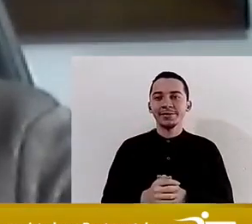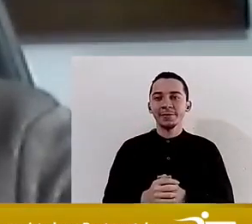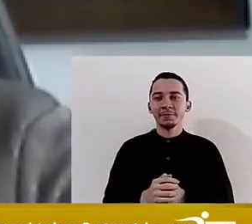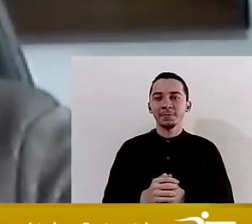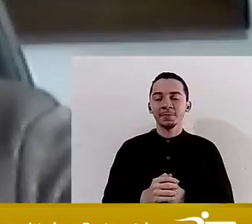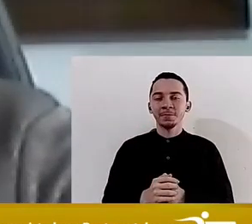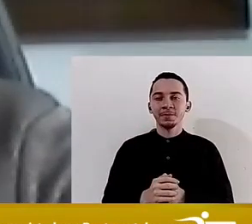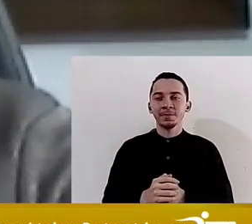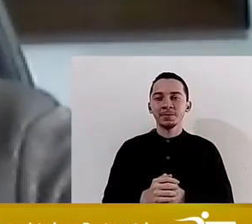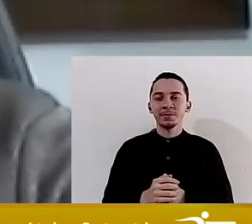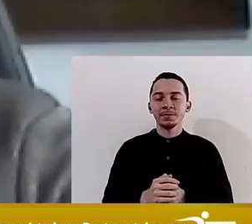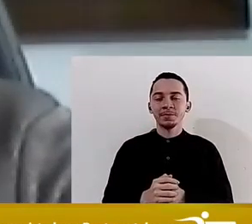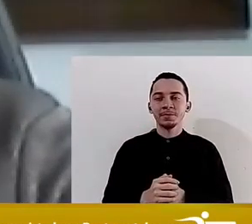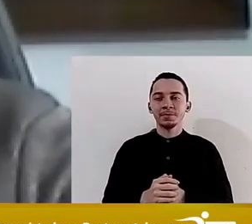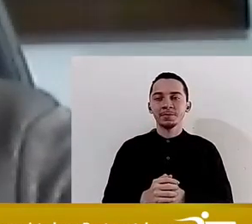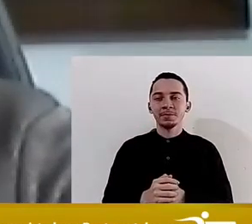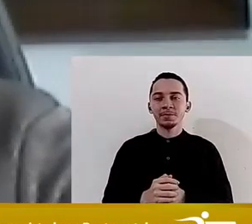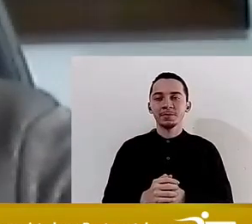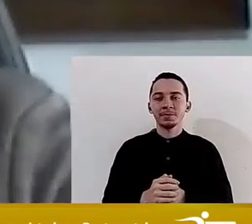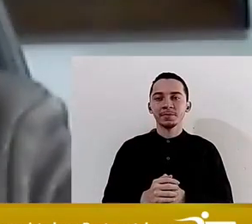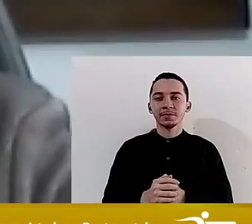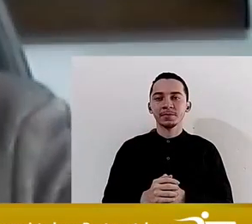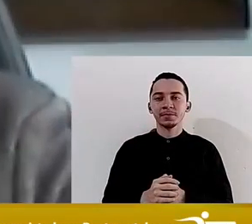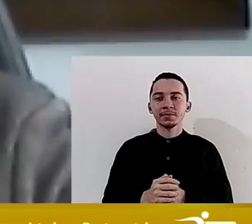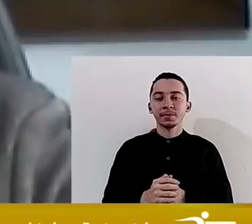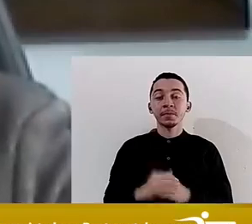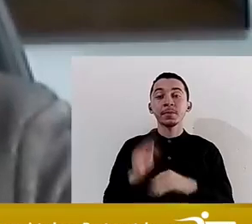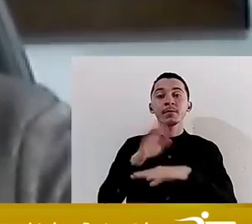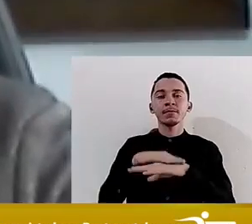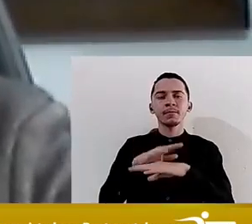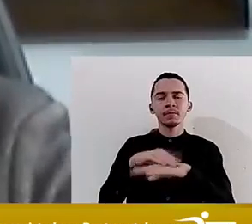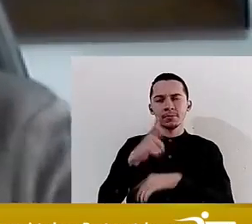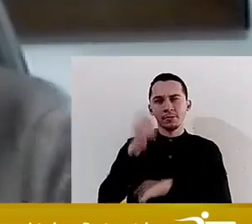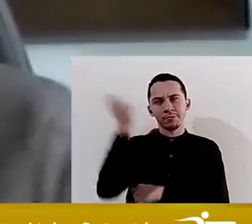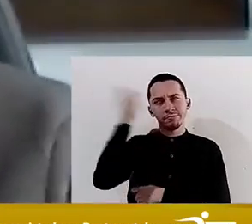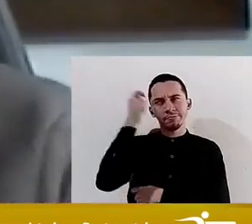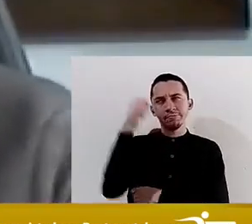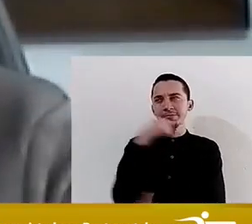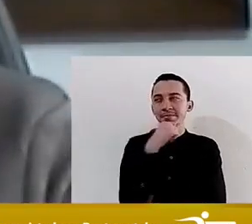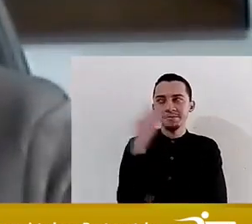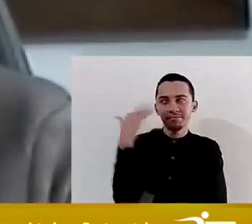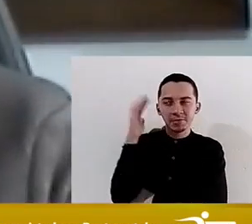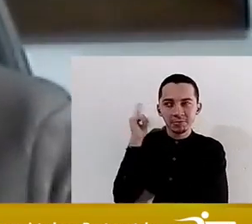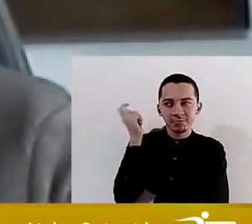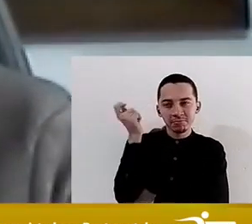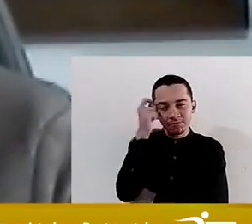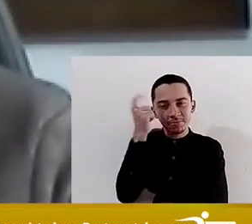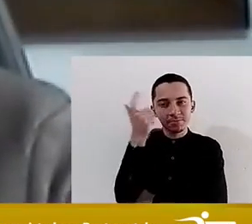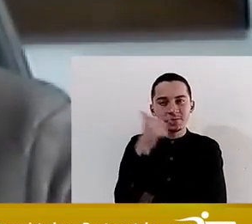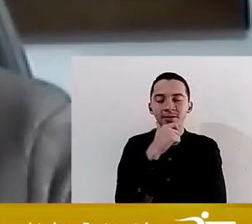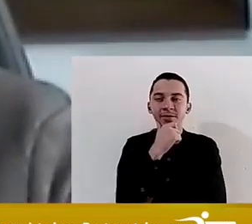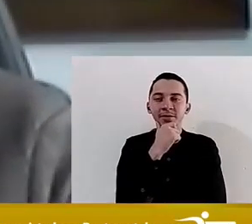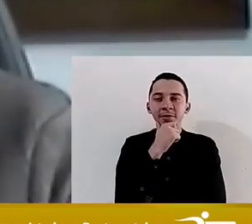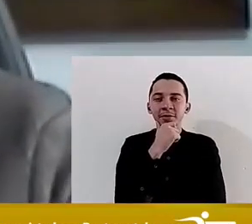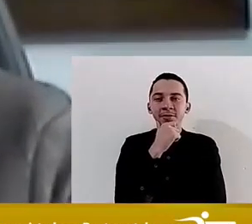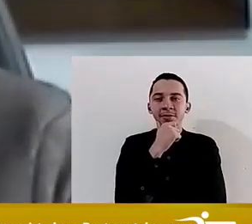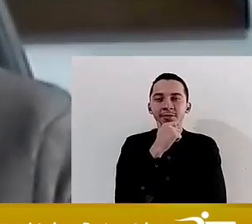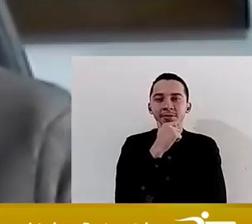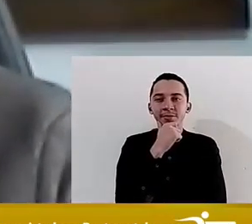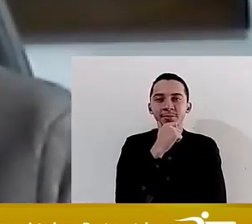Bendito sea el Señor. Sabe que yo recuerdo una anécdota de un viejo que yo conocí en el